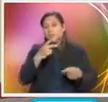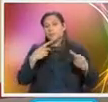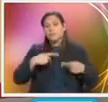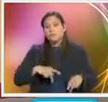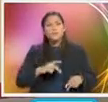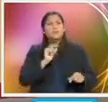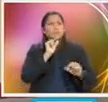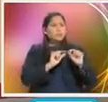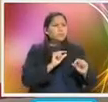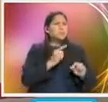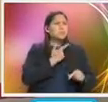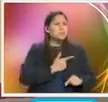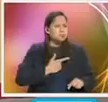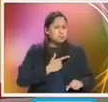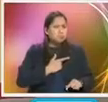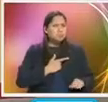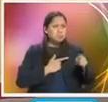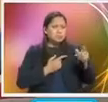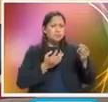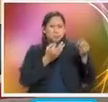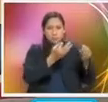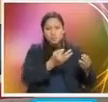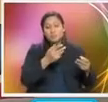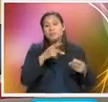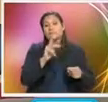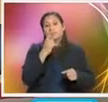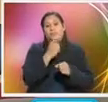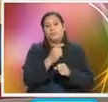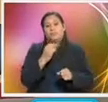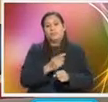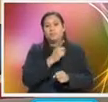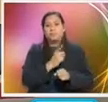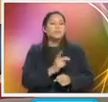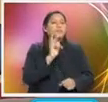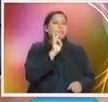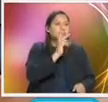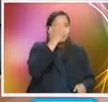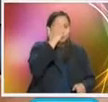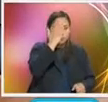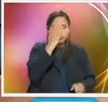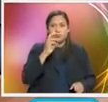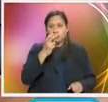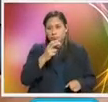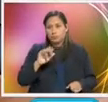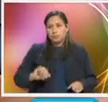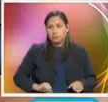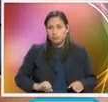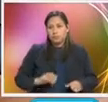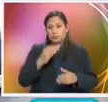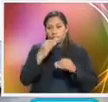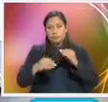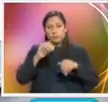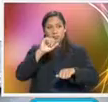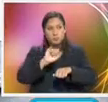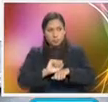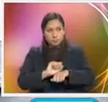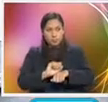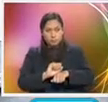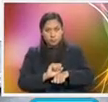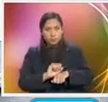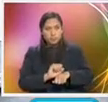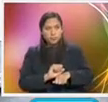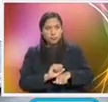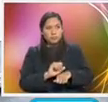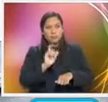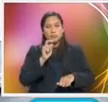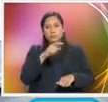ir alimentando su gusto, pero la idea es que tenga la oportunidad de probarlo, ¿no? Y algo interesante, ¿no? Que de verdad los fines de semana, que son por lo general, ¿no? Que